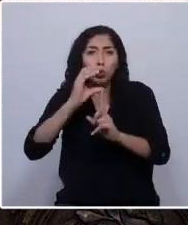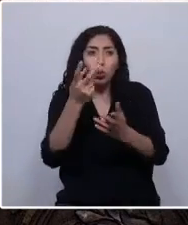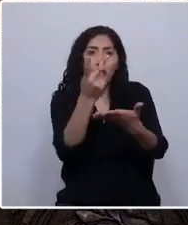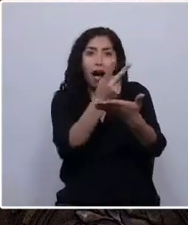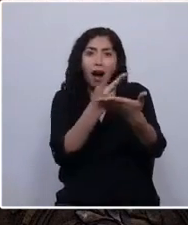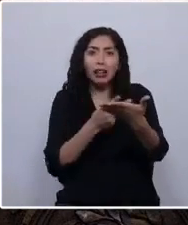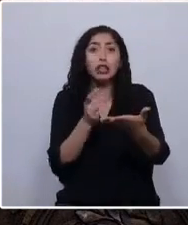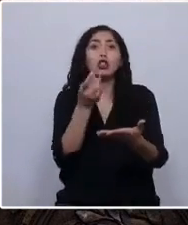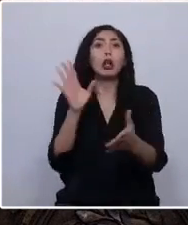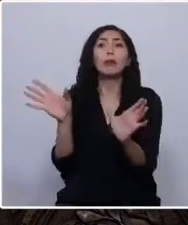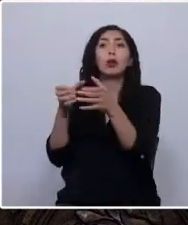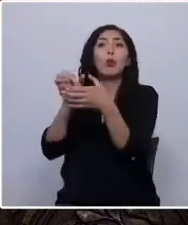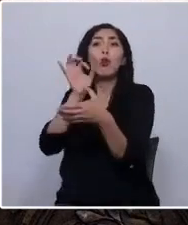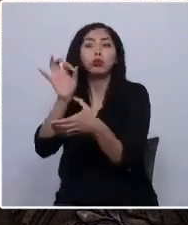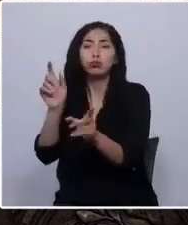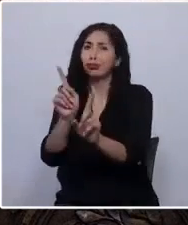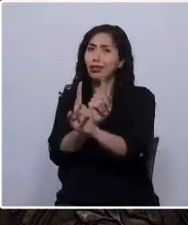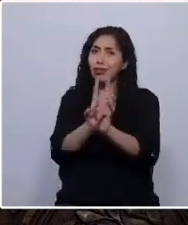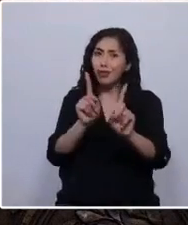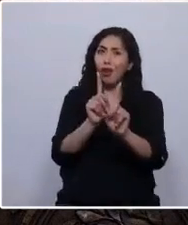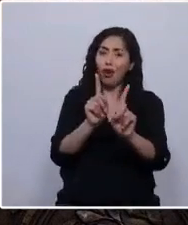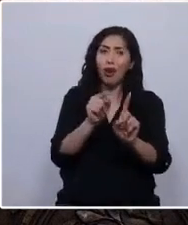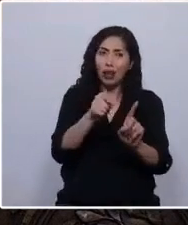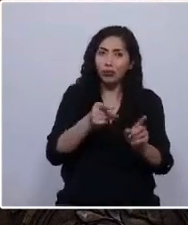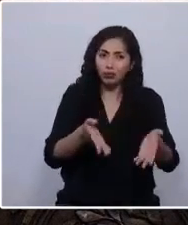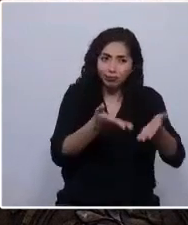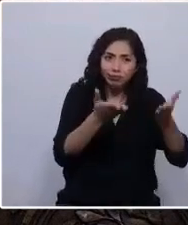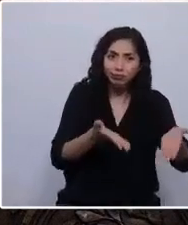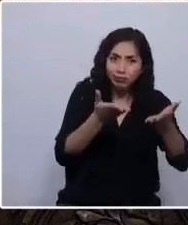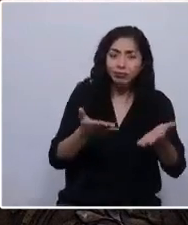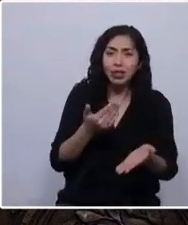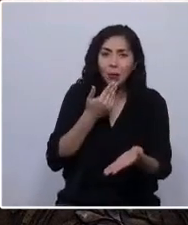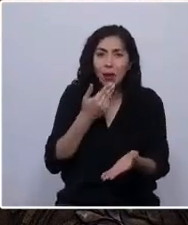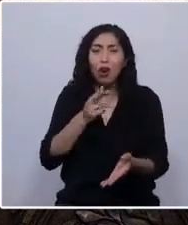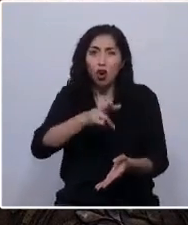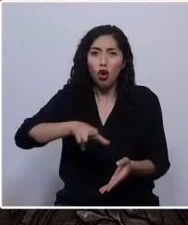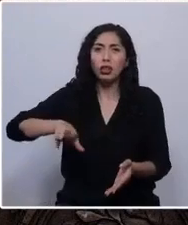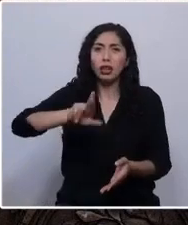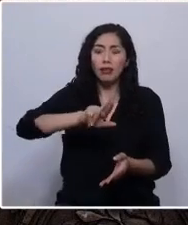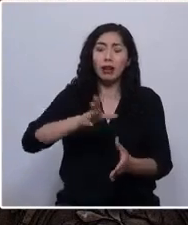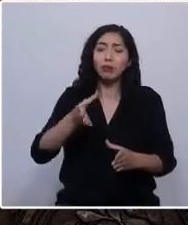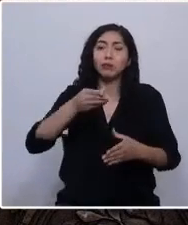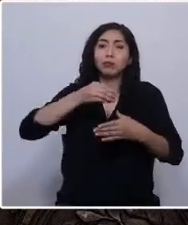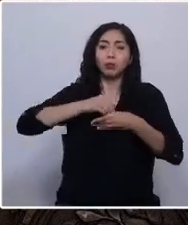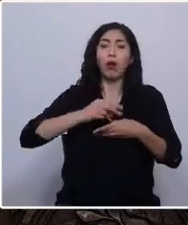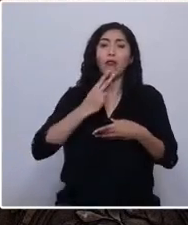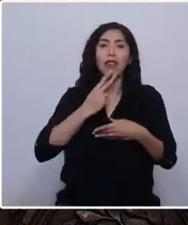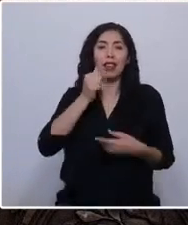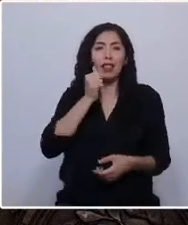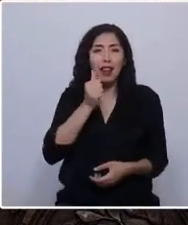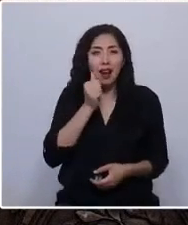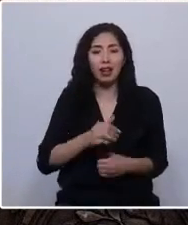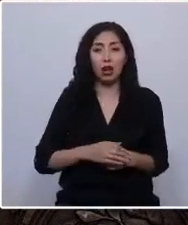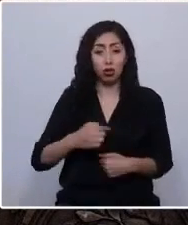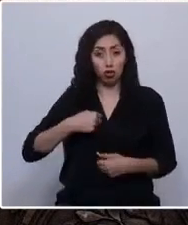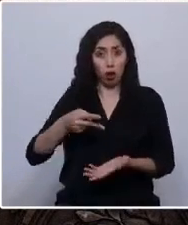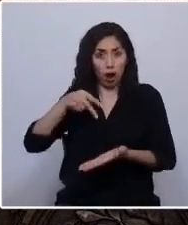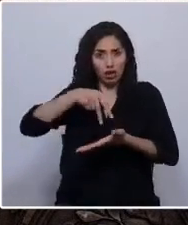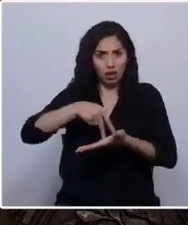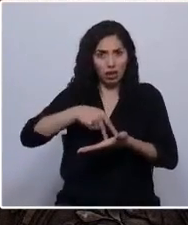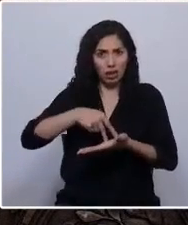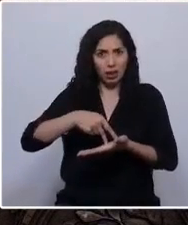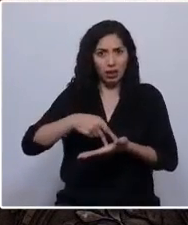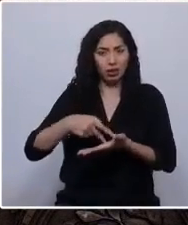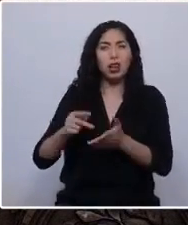élite, que dejen de ser silenciadas y criminalizadas y vuelvan a ser parte de la vida diaria. Estoy aquí por las cuidadoras que